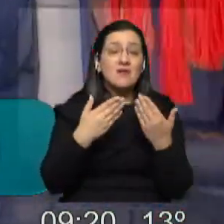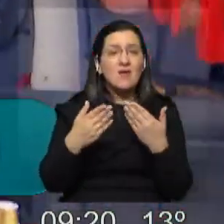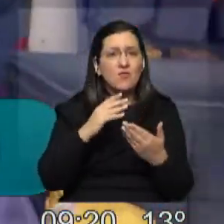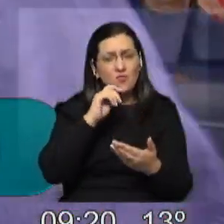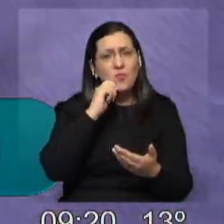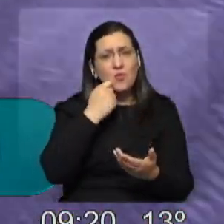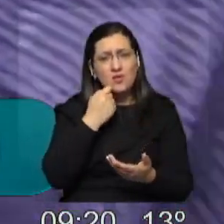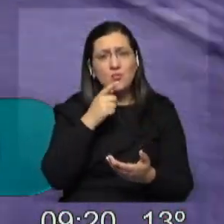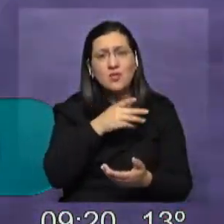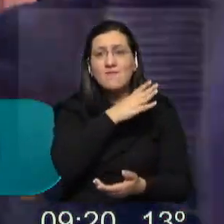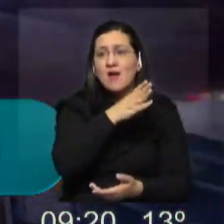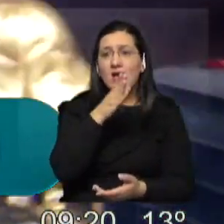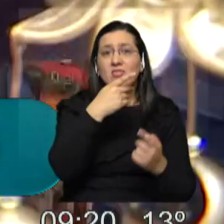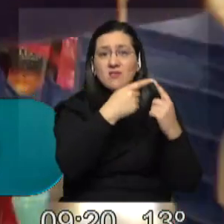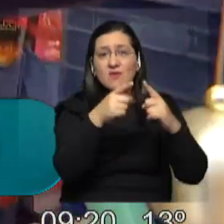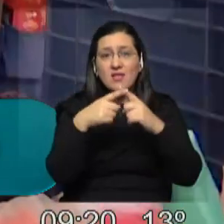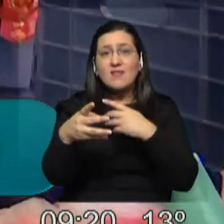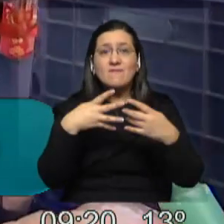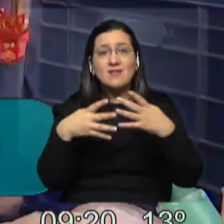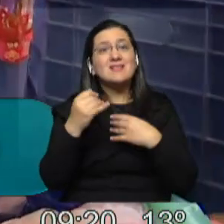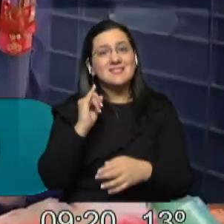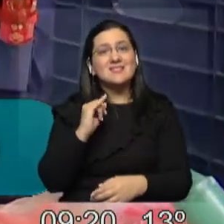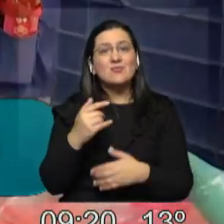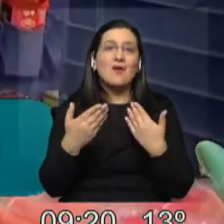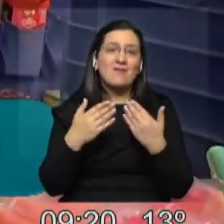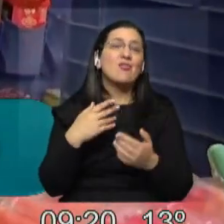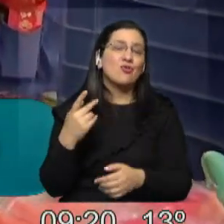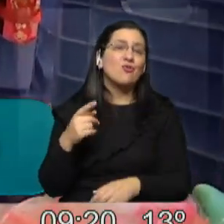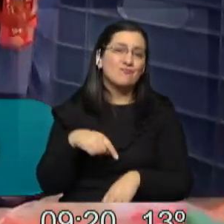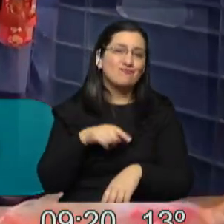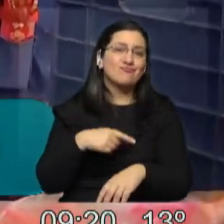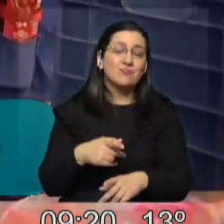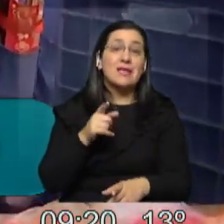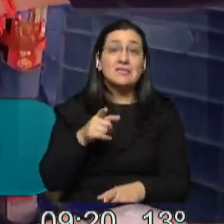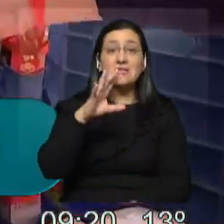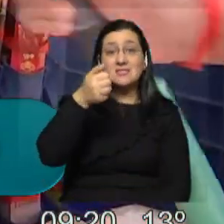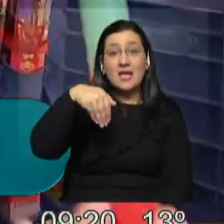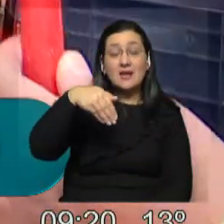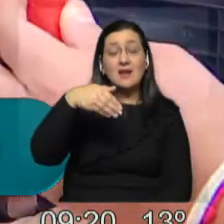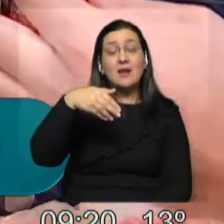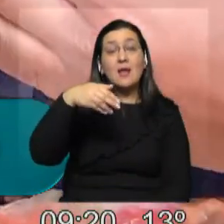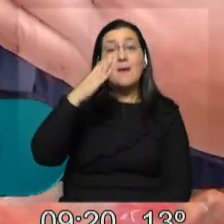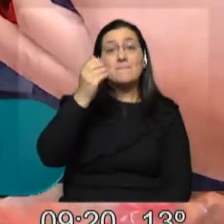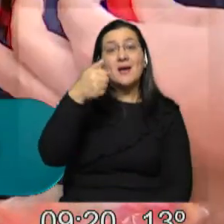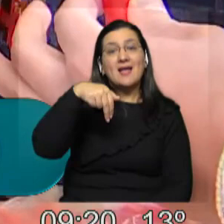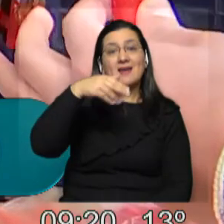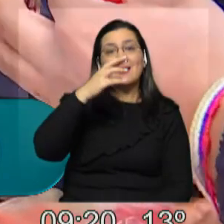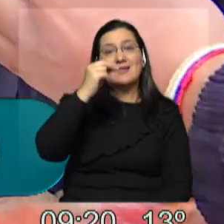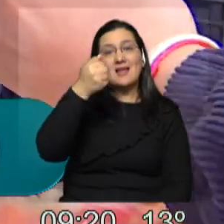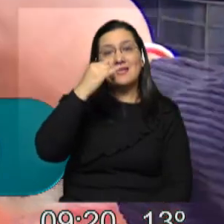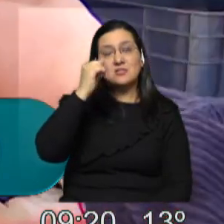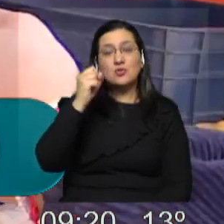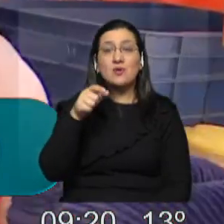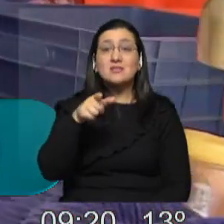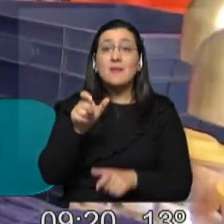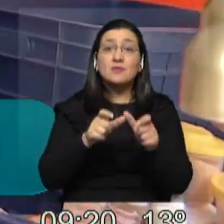Usted va por todas las ferias, digamos. Estuvimos dialogando bastante rato, sí, ¿verdad? Esa es de San Pancracio. San Pancracio esta. Bien, esta es la que